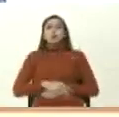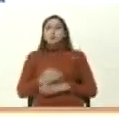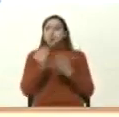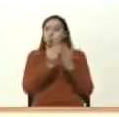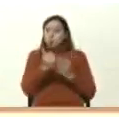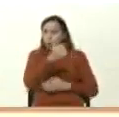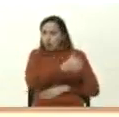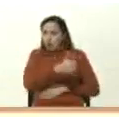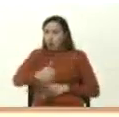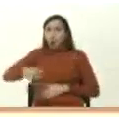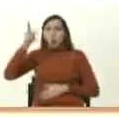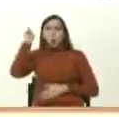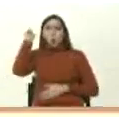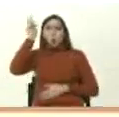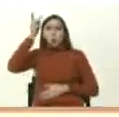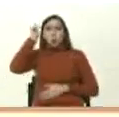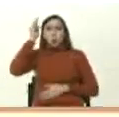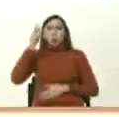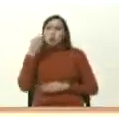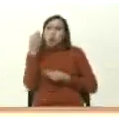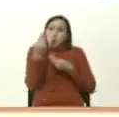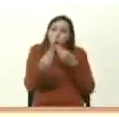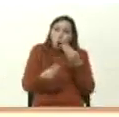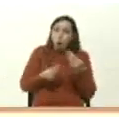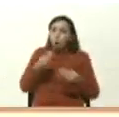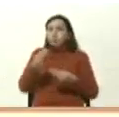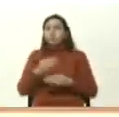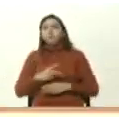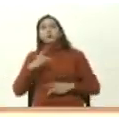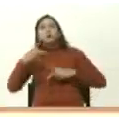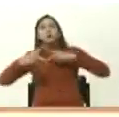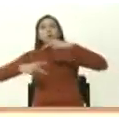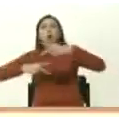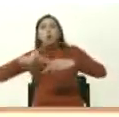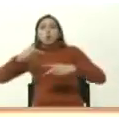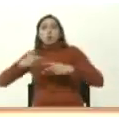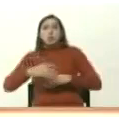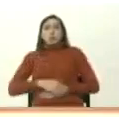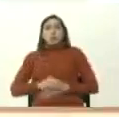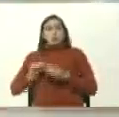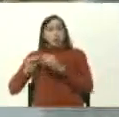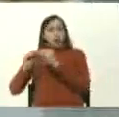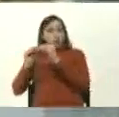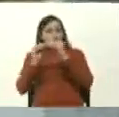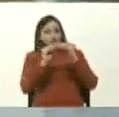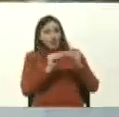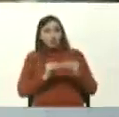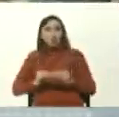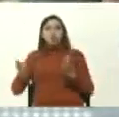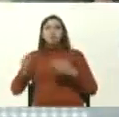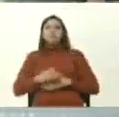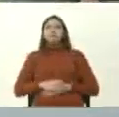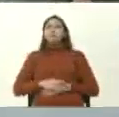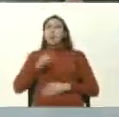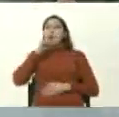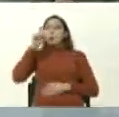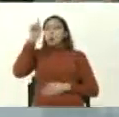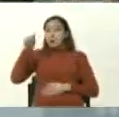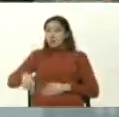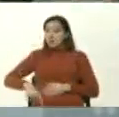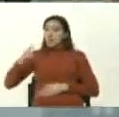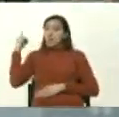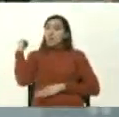estudiantes, los profesores, de cómo se está dando este proceso de recuperación. El presidente también ha